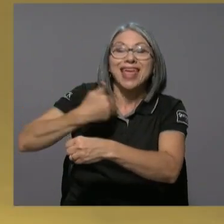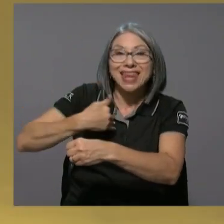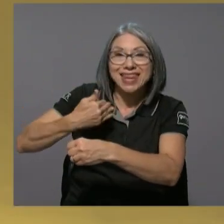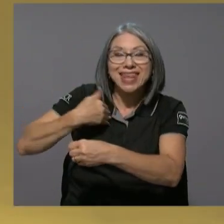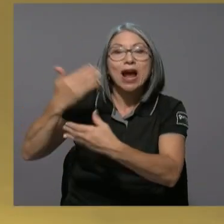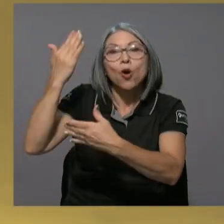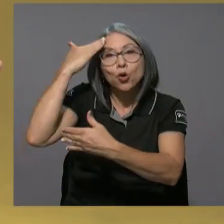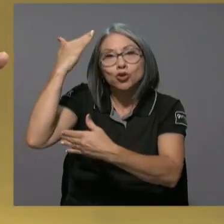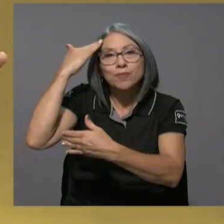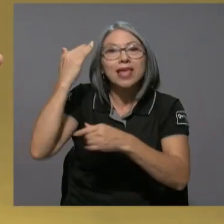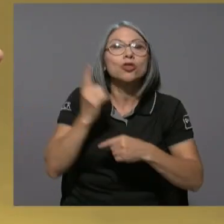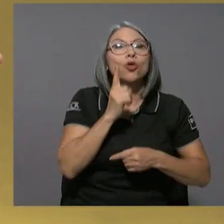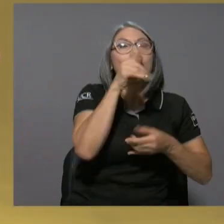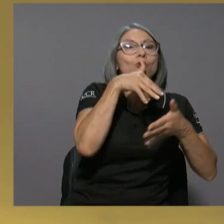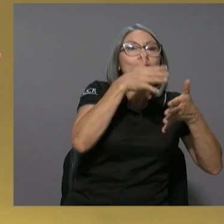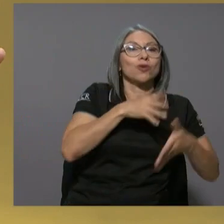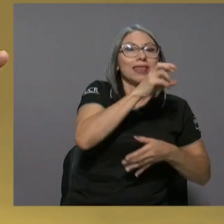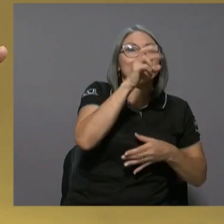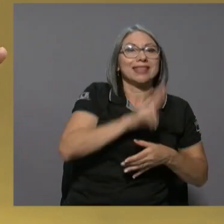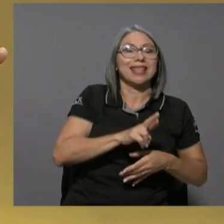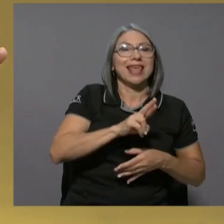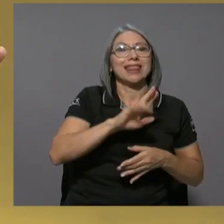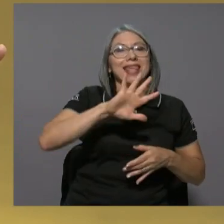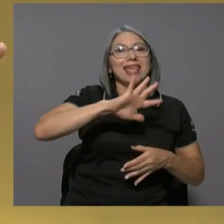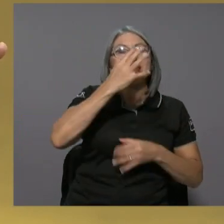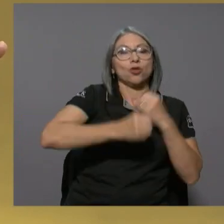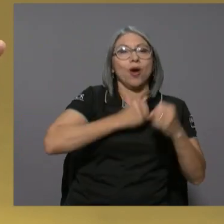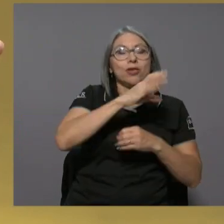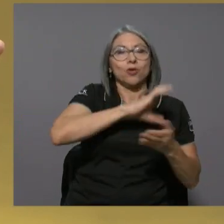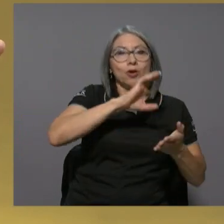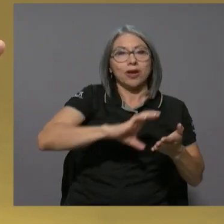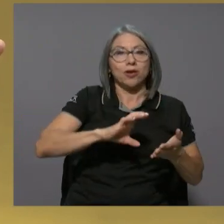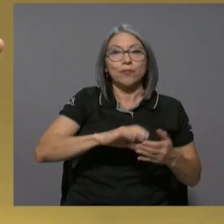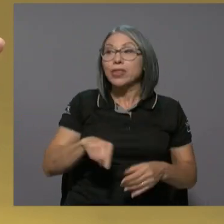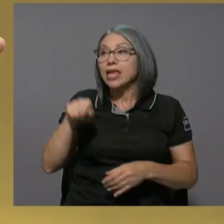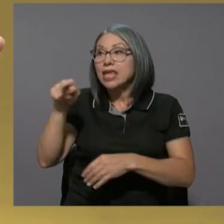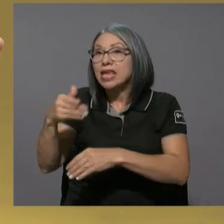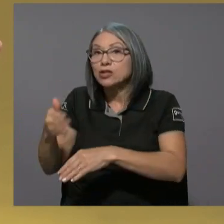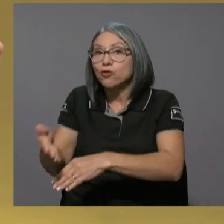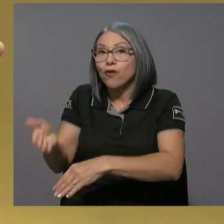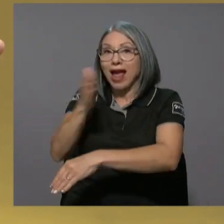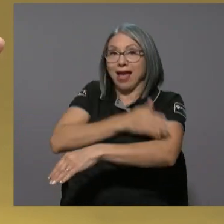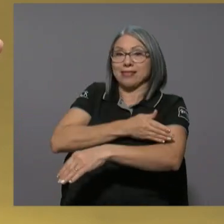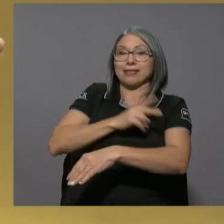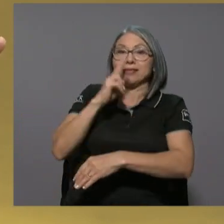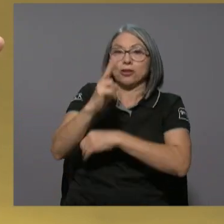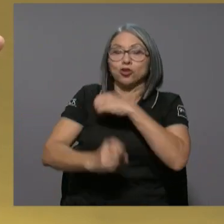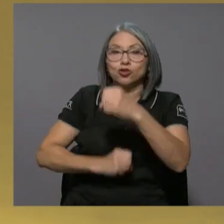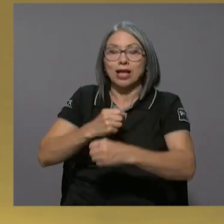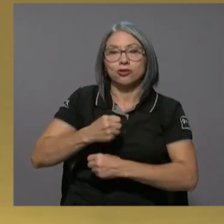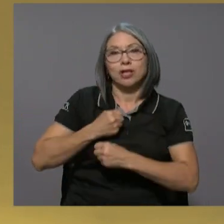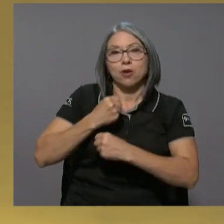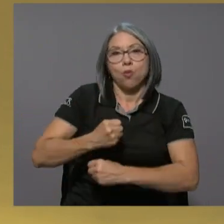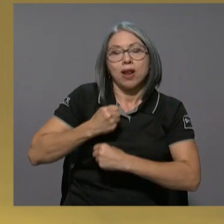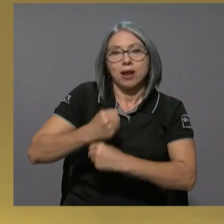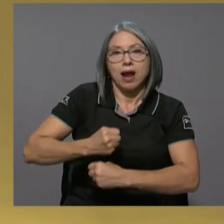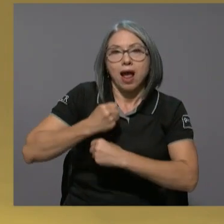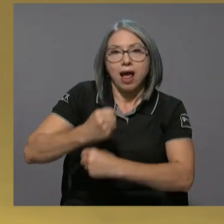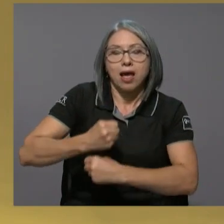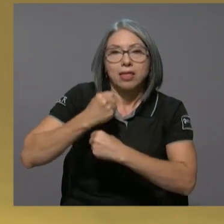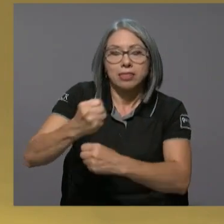más para aterrizar en este país, eso fue previo a los 2 años de huelga de